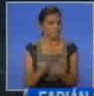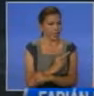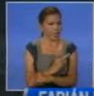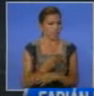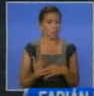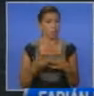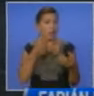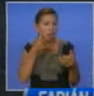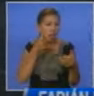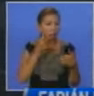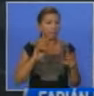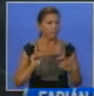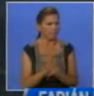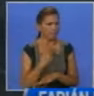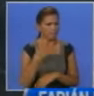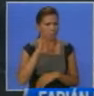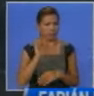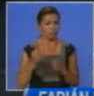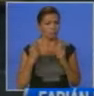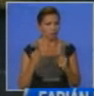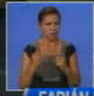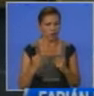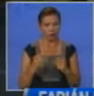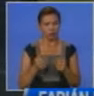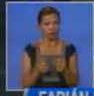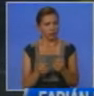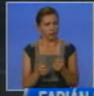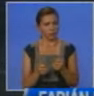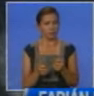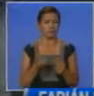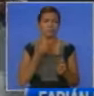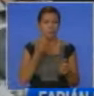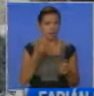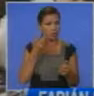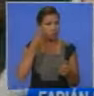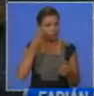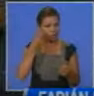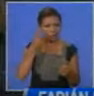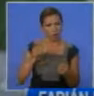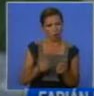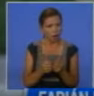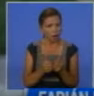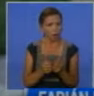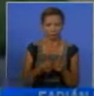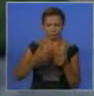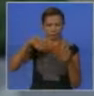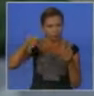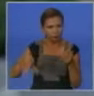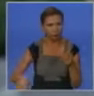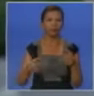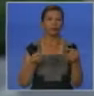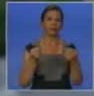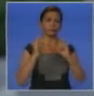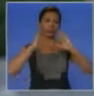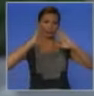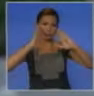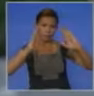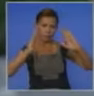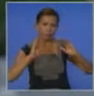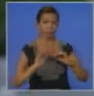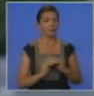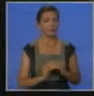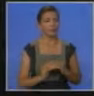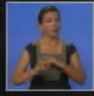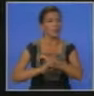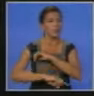que solamente hablar por teléfono. De igual manera, lo recomendable es no usar ninguna de las dos mientras mientras se maneja. Esta contravención es considerada de